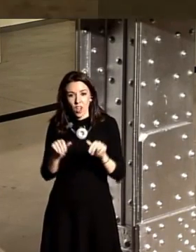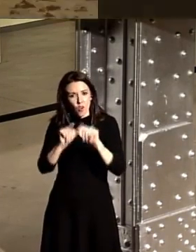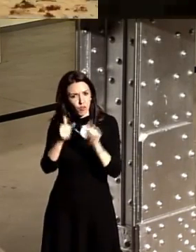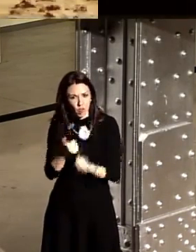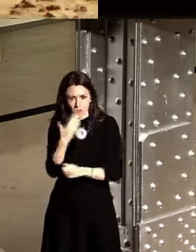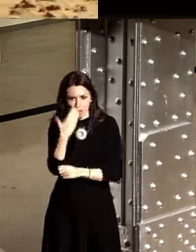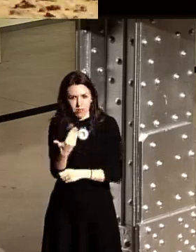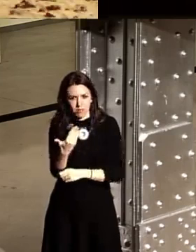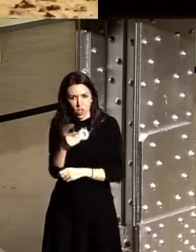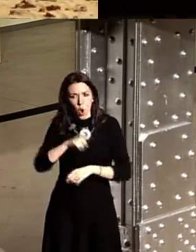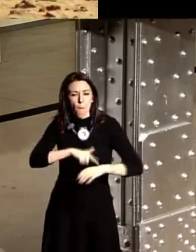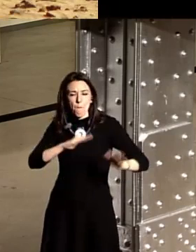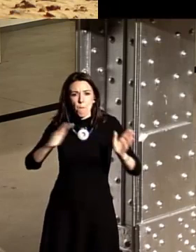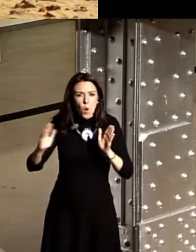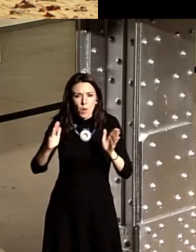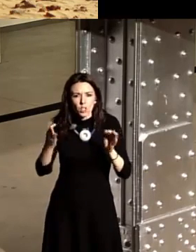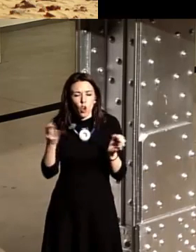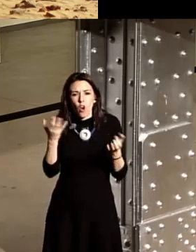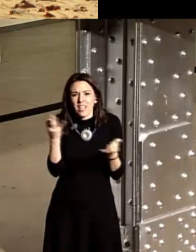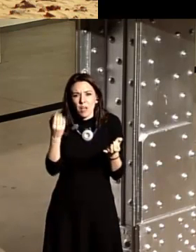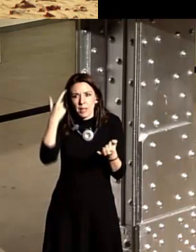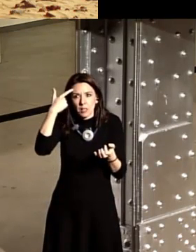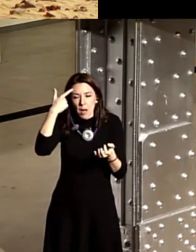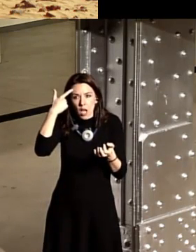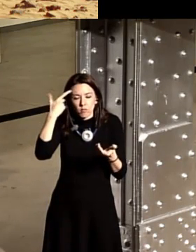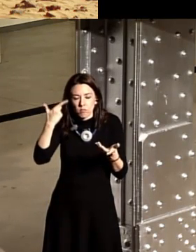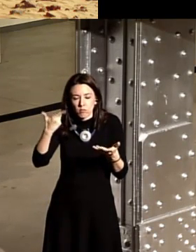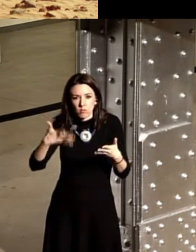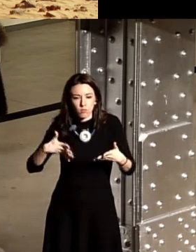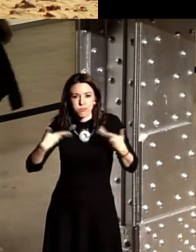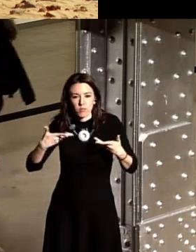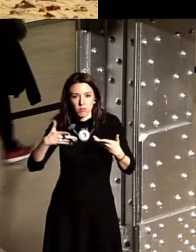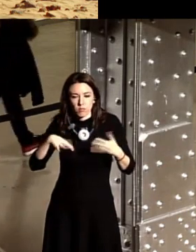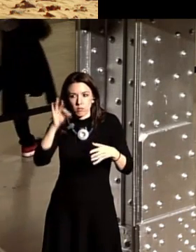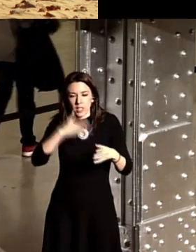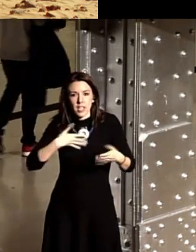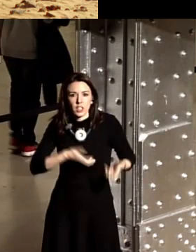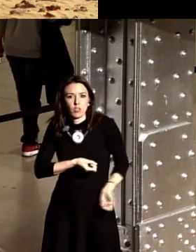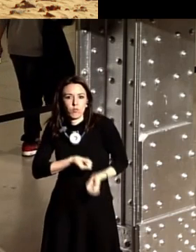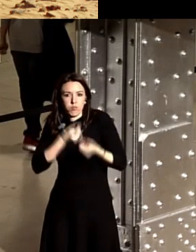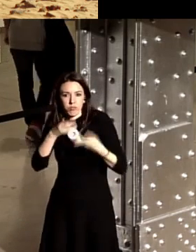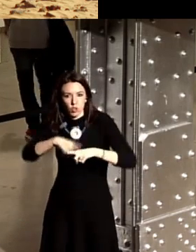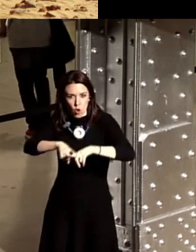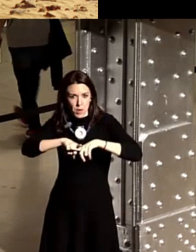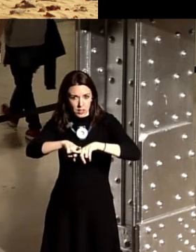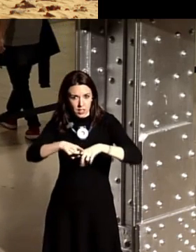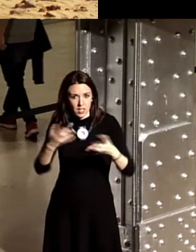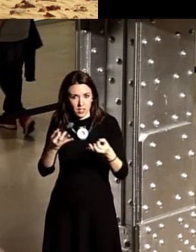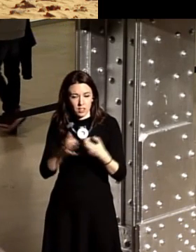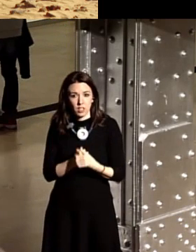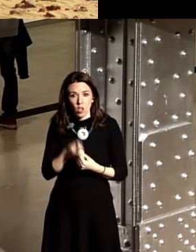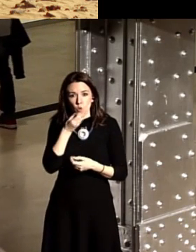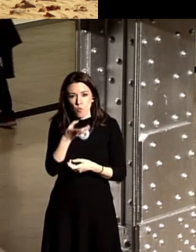honestidad. ¿Qué momento o qué pasa en tu cabeza para que de repente decidas que quieres compartir eso? Bueno, en